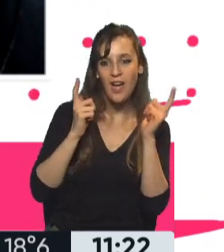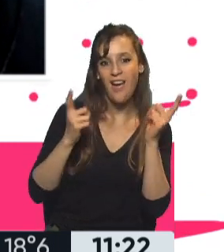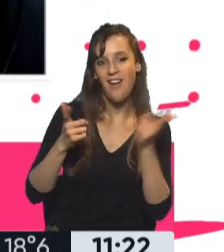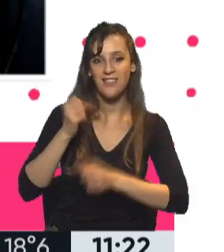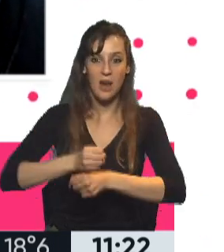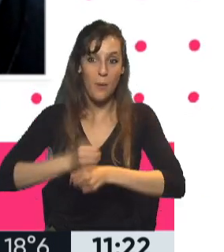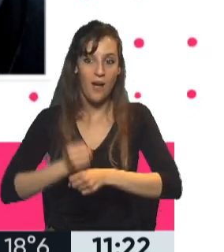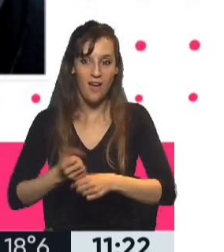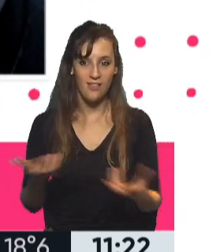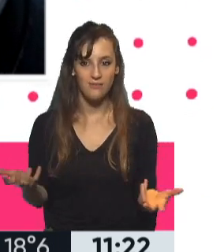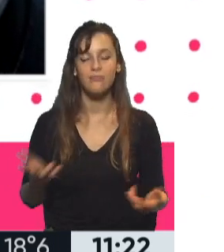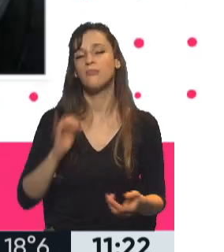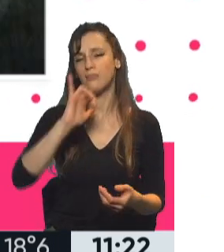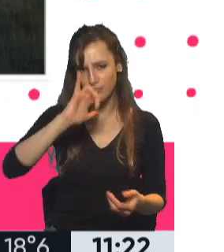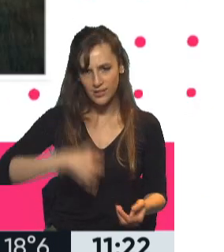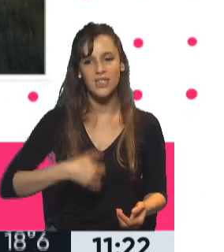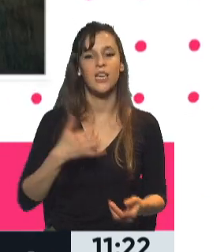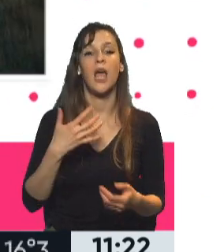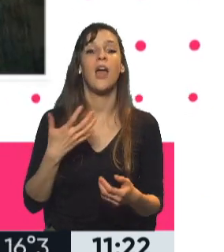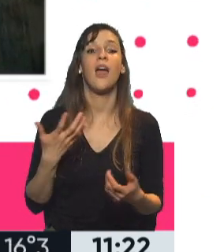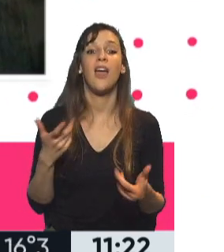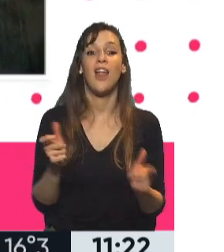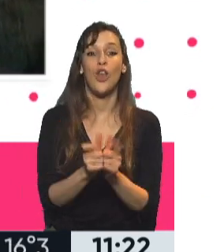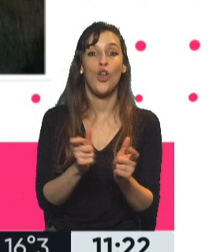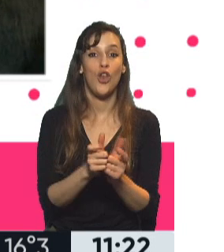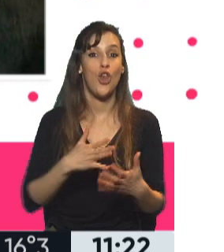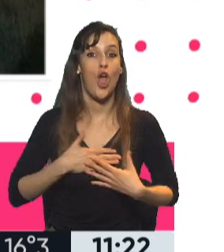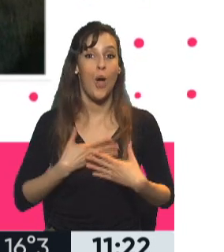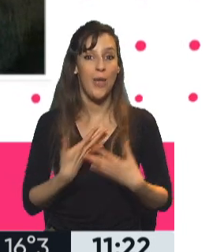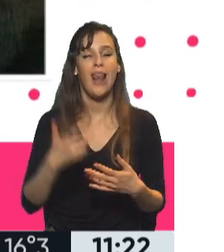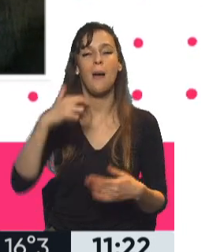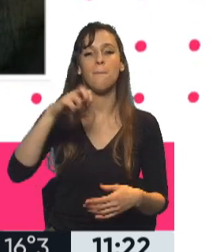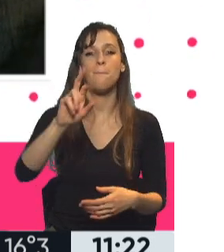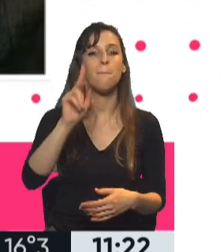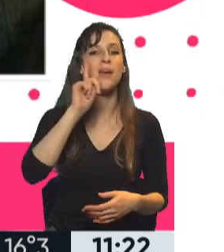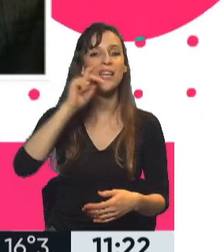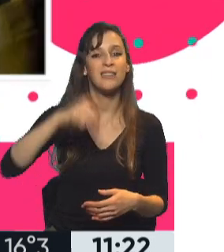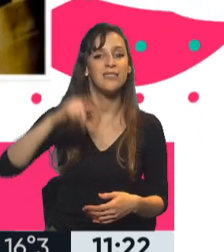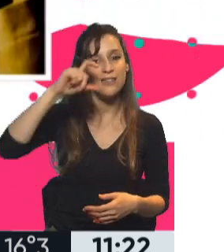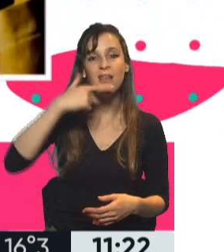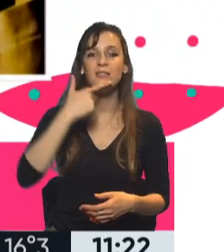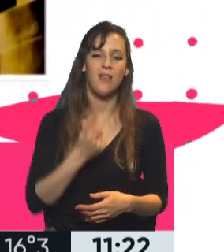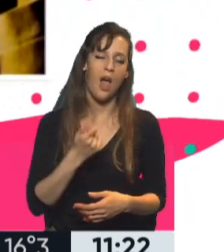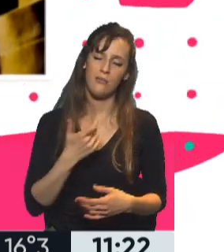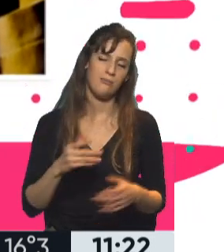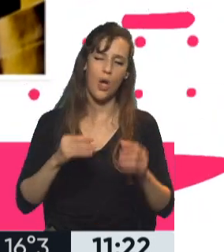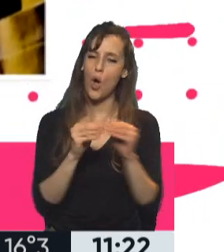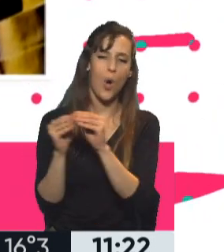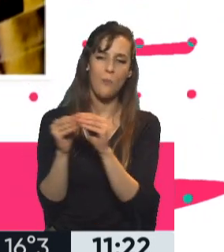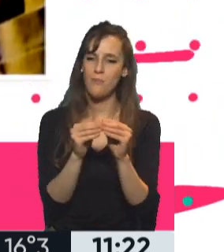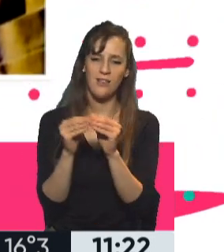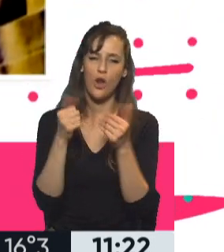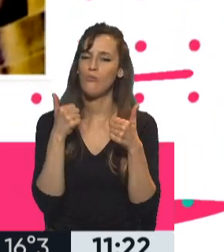fundamental. Fue realmente una experiencia bárbara, Princesa. Yo la recuerdo con mucho cariño, sí. Además por todos los compañeros, ¿no? Bueno, de Nino